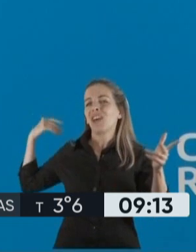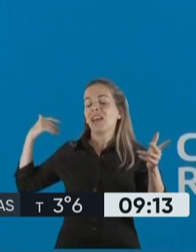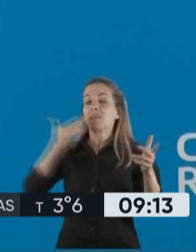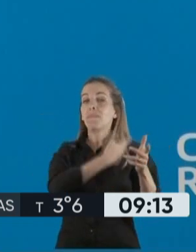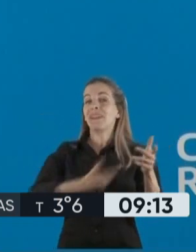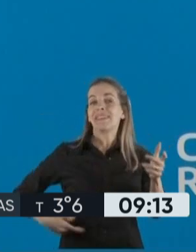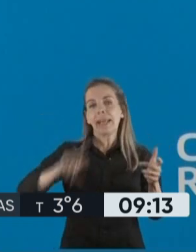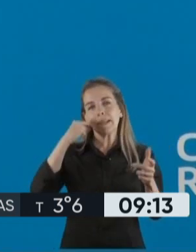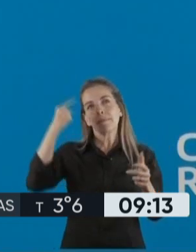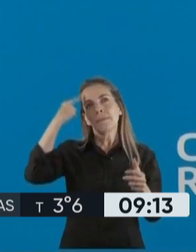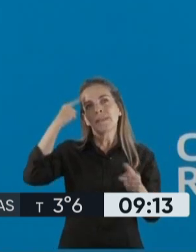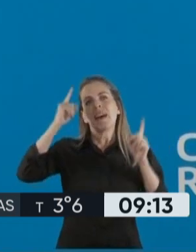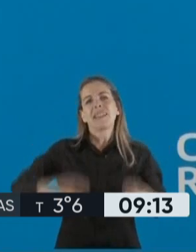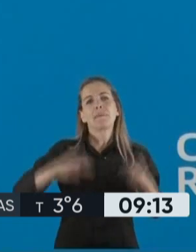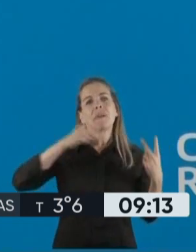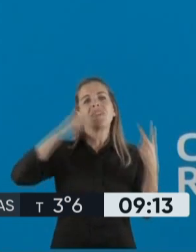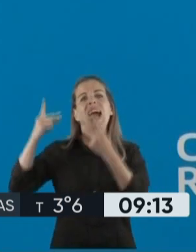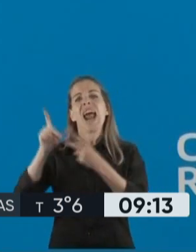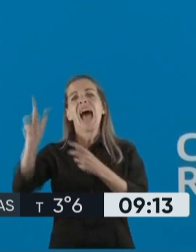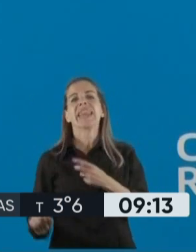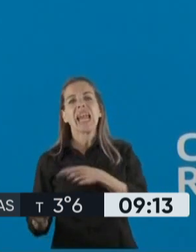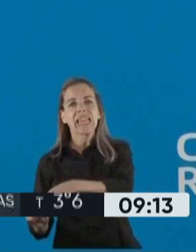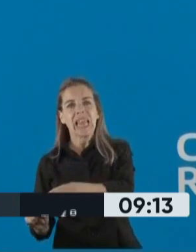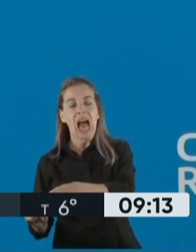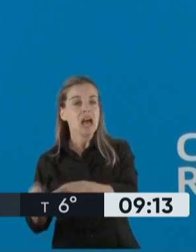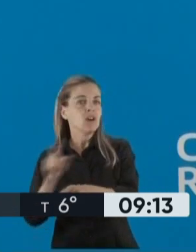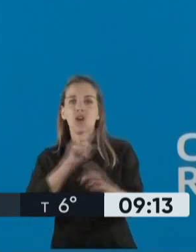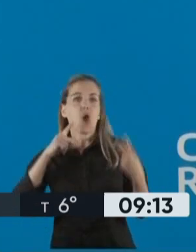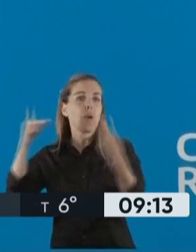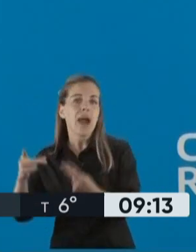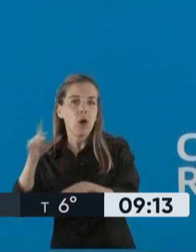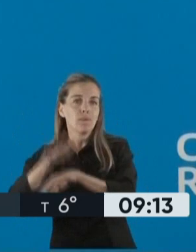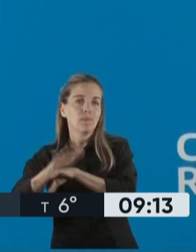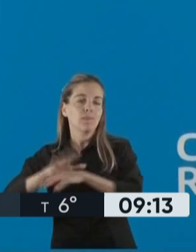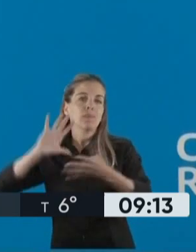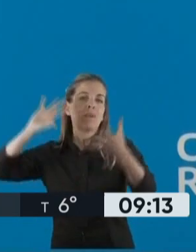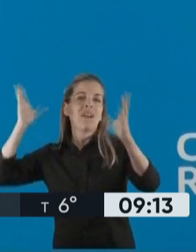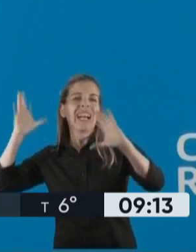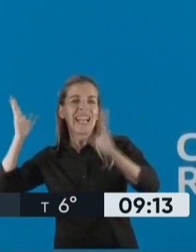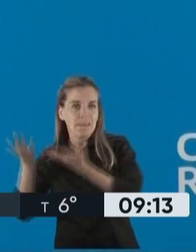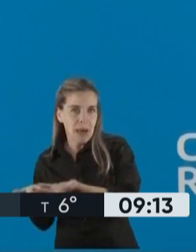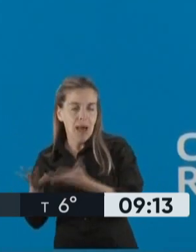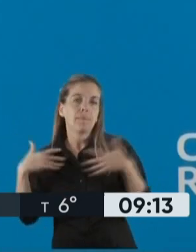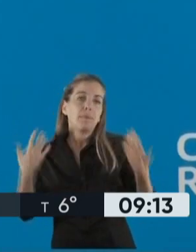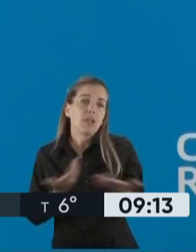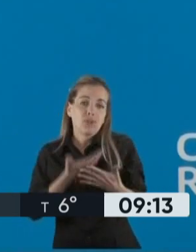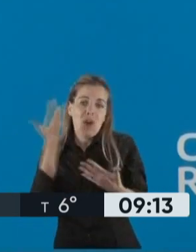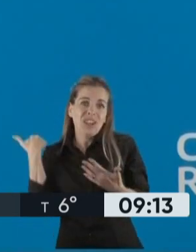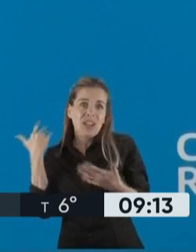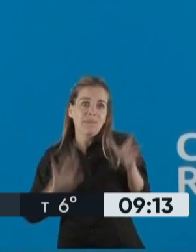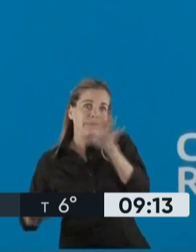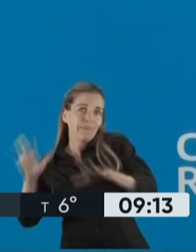que era el viaje a la Antártida, que se suspendió recién por razones climáticas el pasado lunes. Así que se llevó adelante en la forma